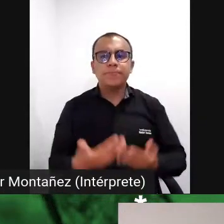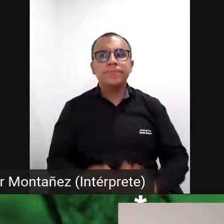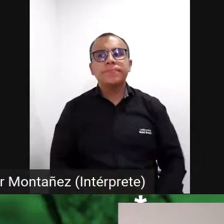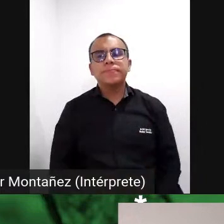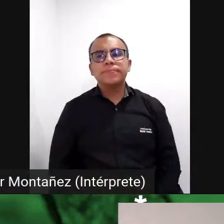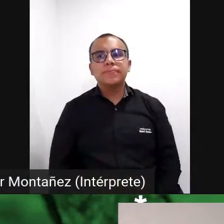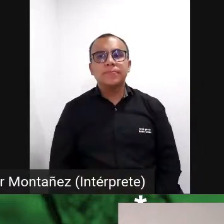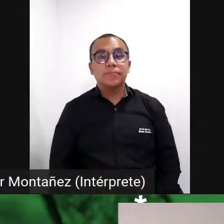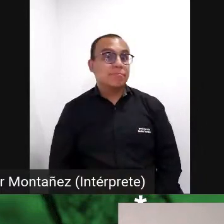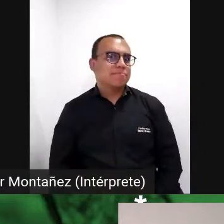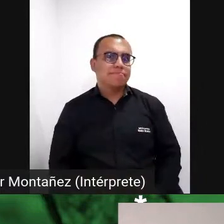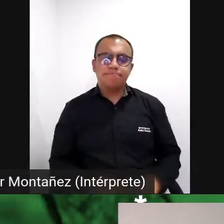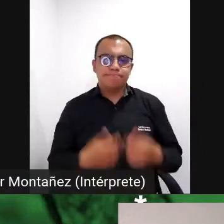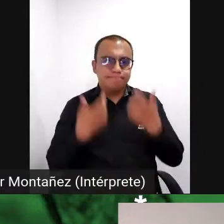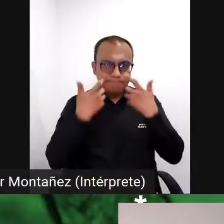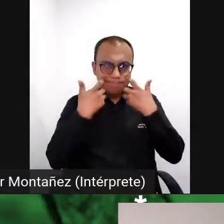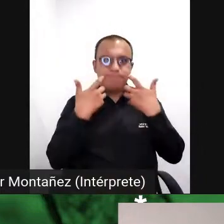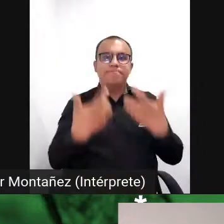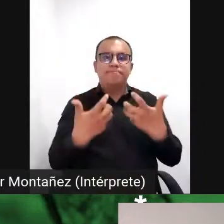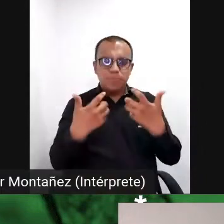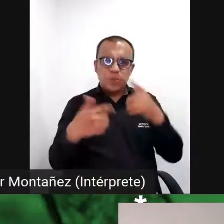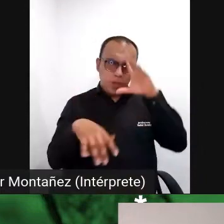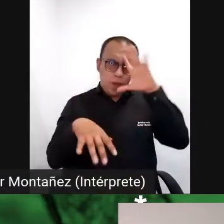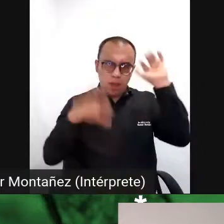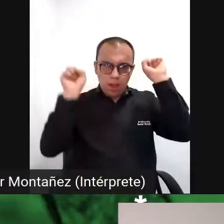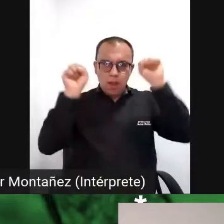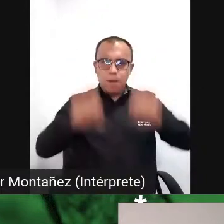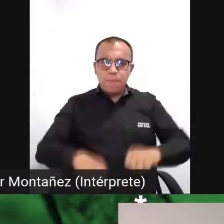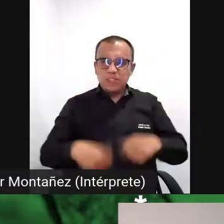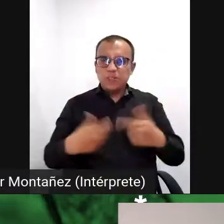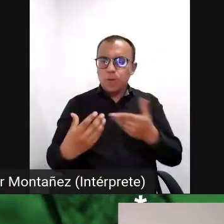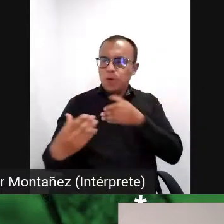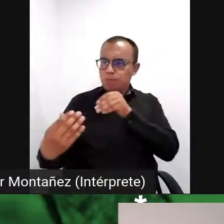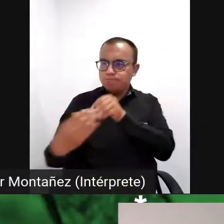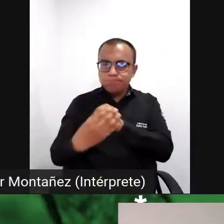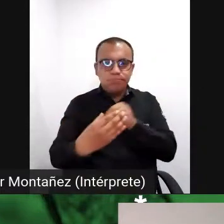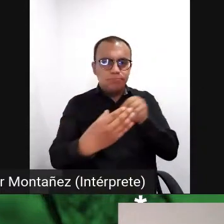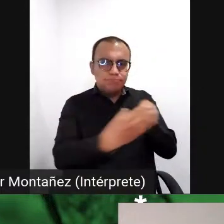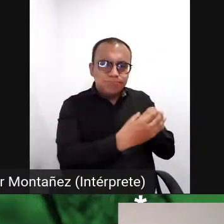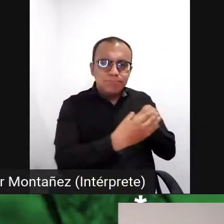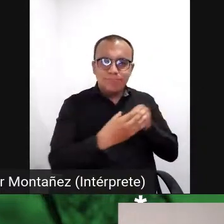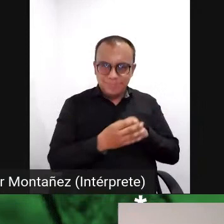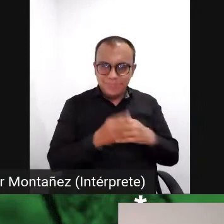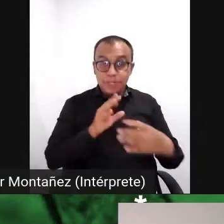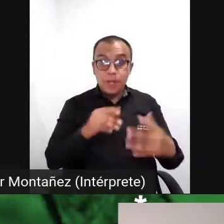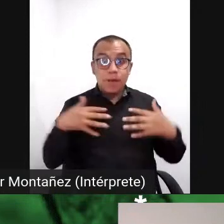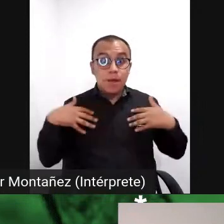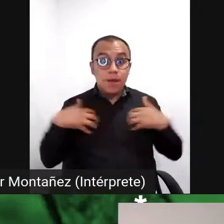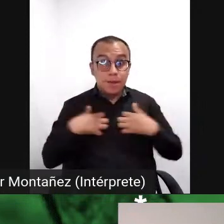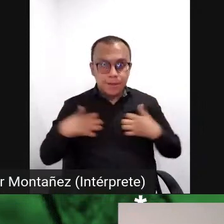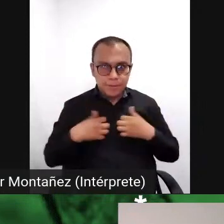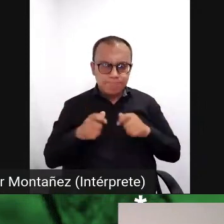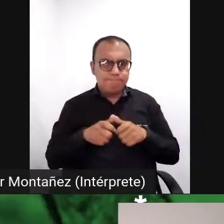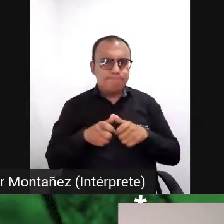Una de las cosas más sorprendentes, obviamente, es la capacidad de adaptación, ¿no? Precisamente los animalitos que más vemos, los pajaritos que más